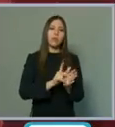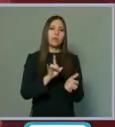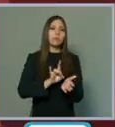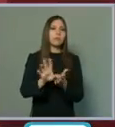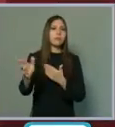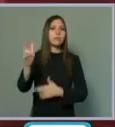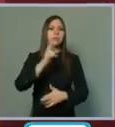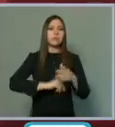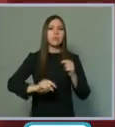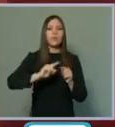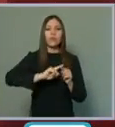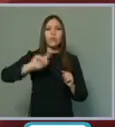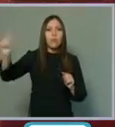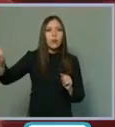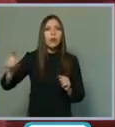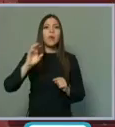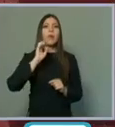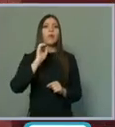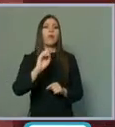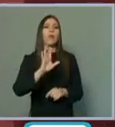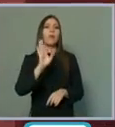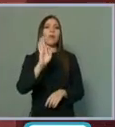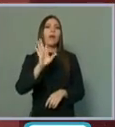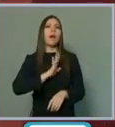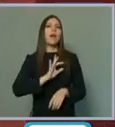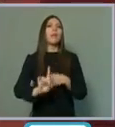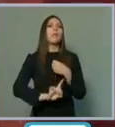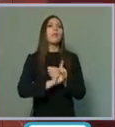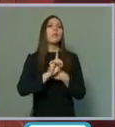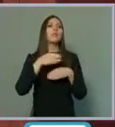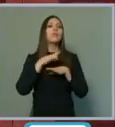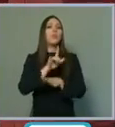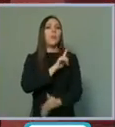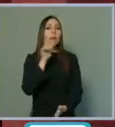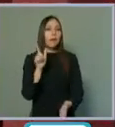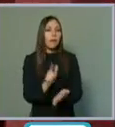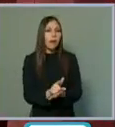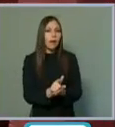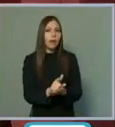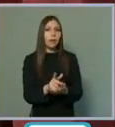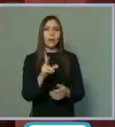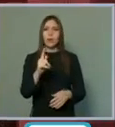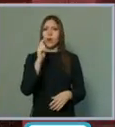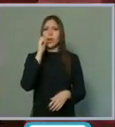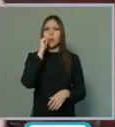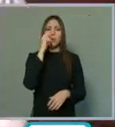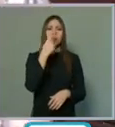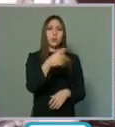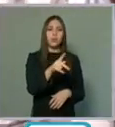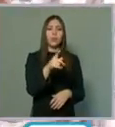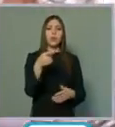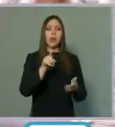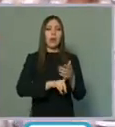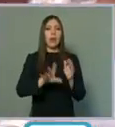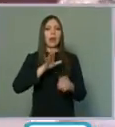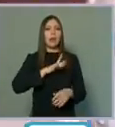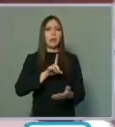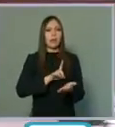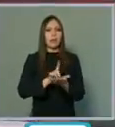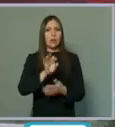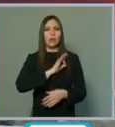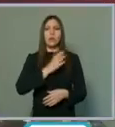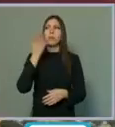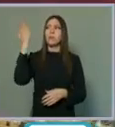involucrado en un asunto legal que no tenga tampoco que ver necesariamente con su estatus migratorio. Tienen ellos derecho a solicitar